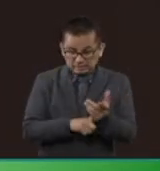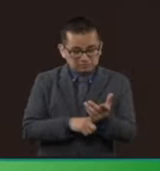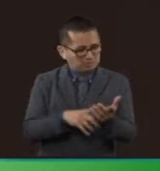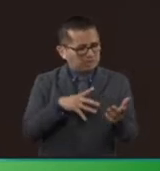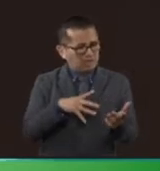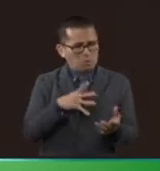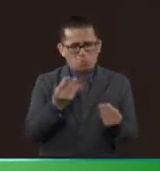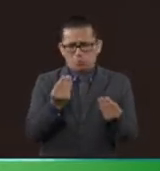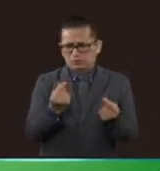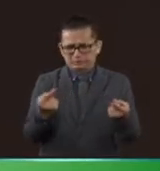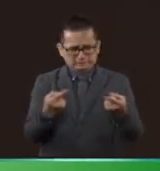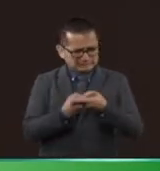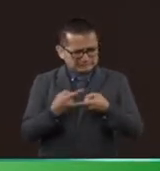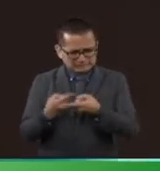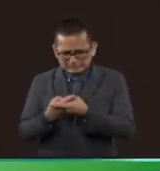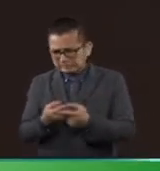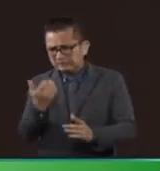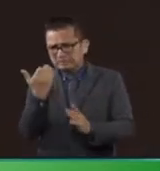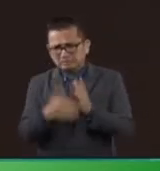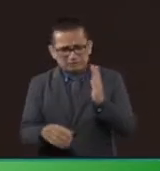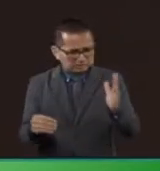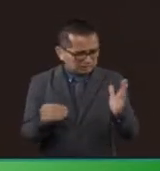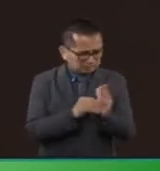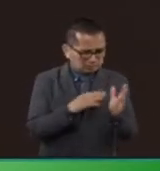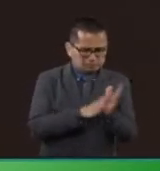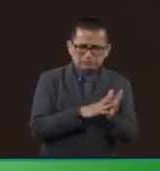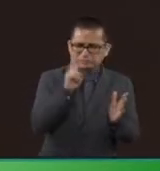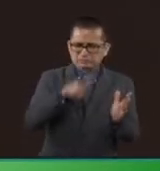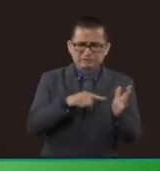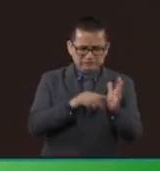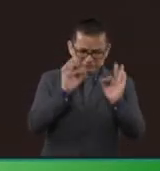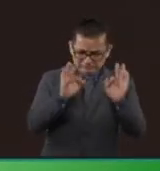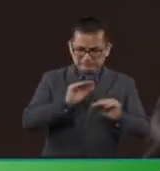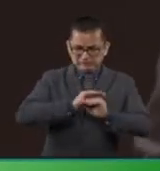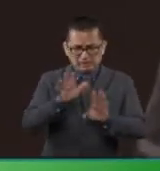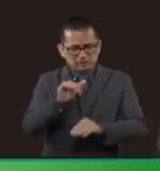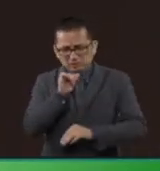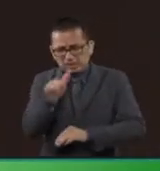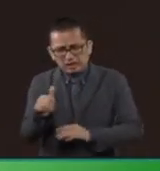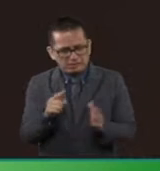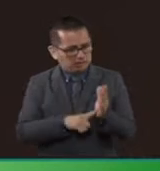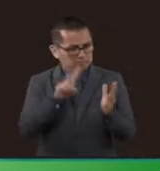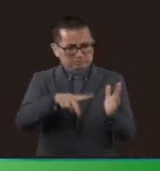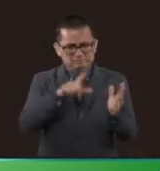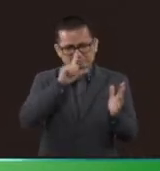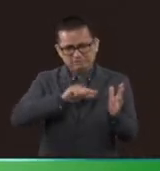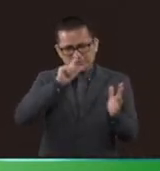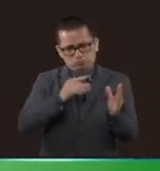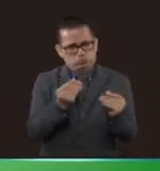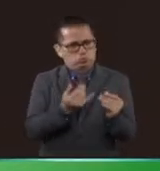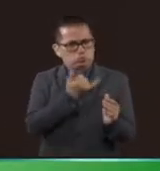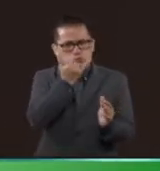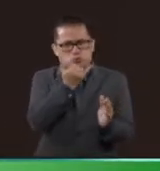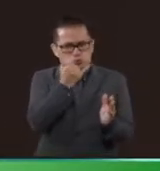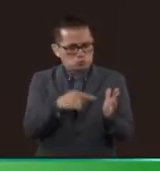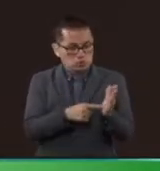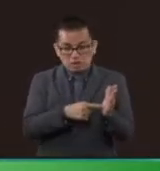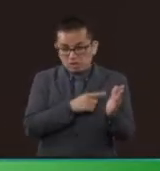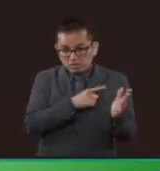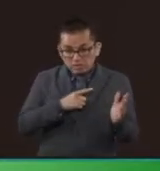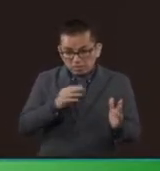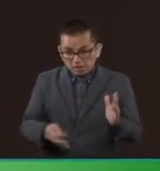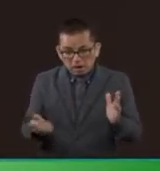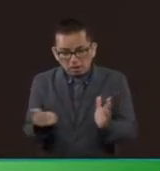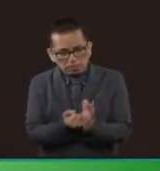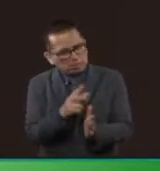omisiones de imprecisiones técnicas que no tendrían Por qué estarse aprobando independientemente del espíritu de la Reforma